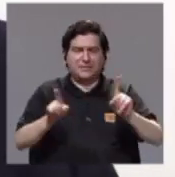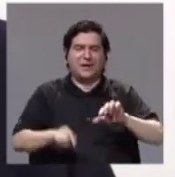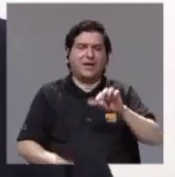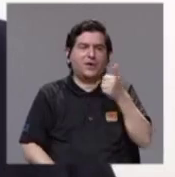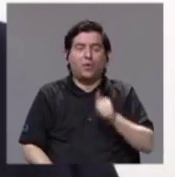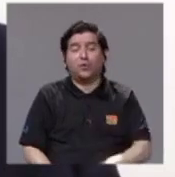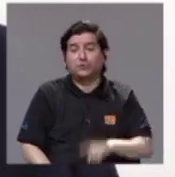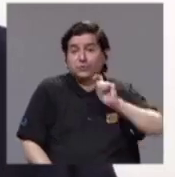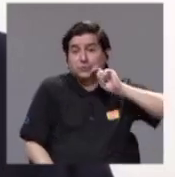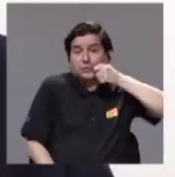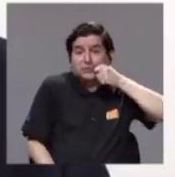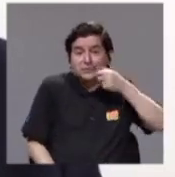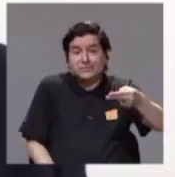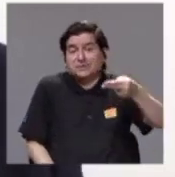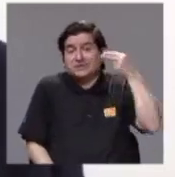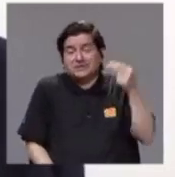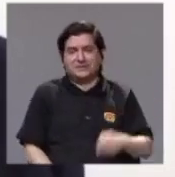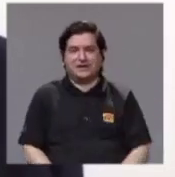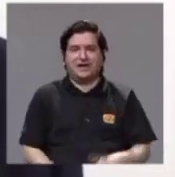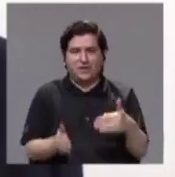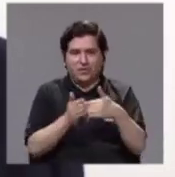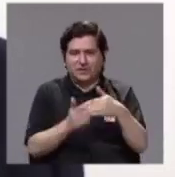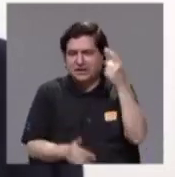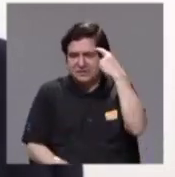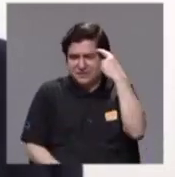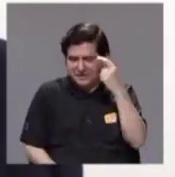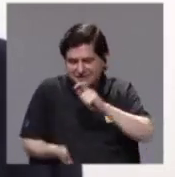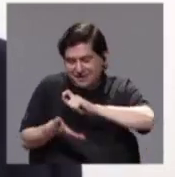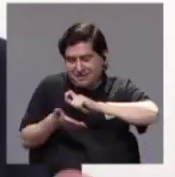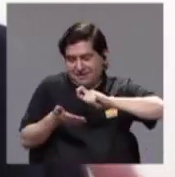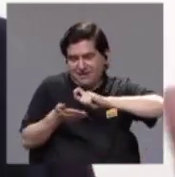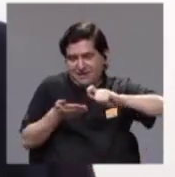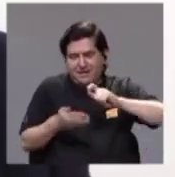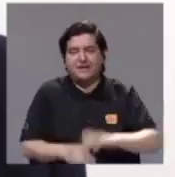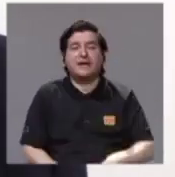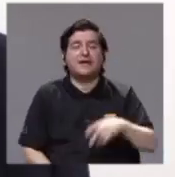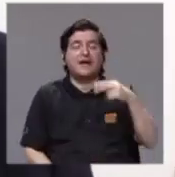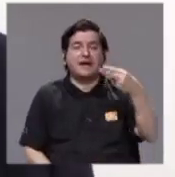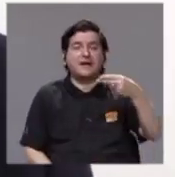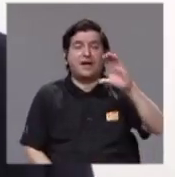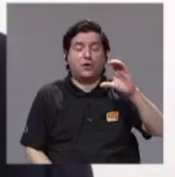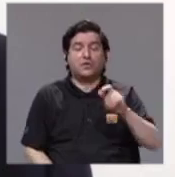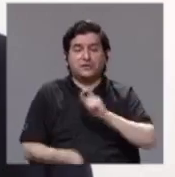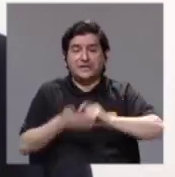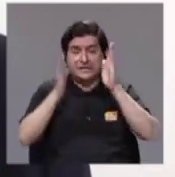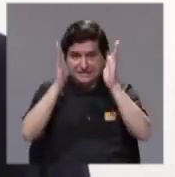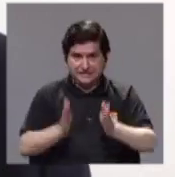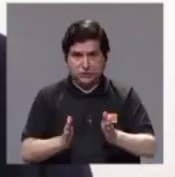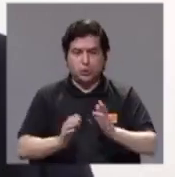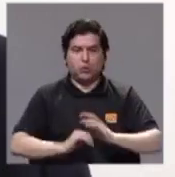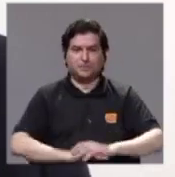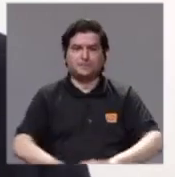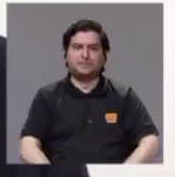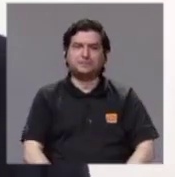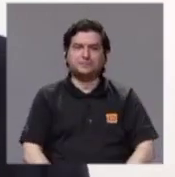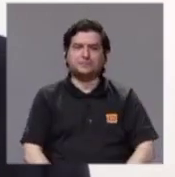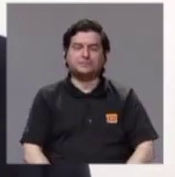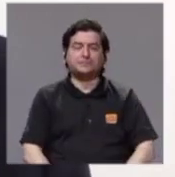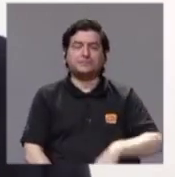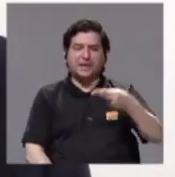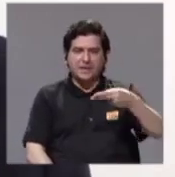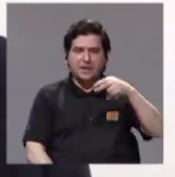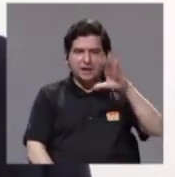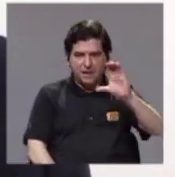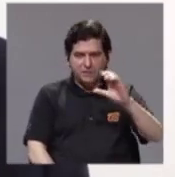Y Cortés, como lo acabamos de explicar, no puede escribir porque no puede ser